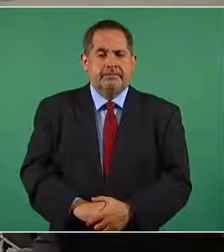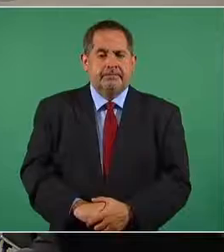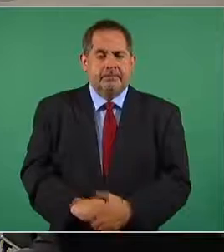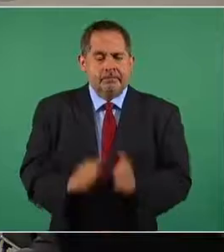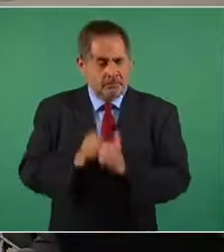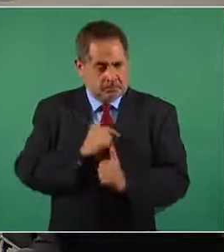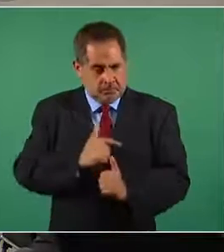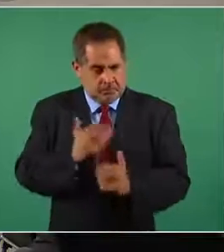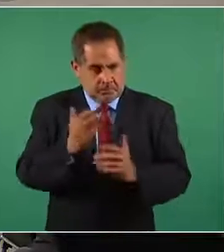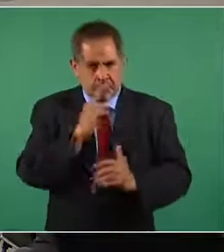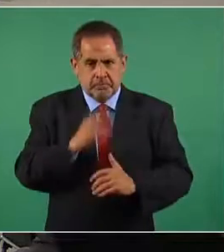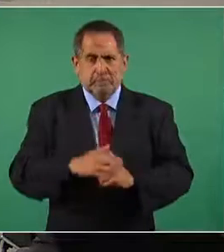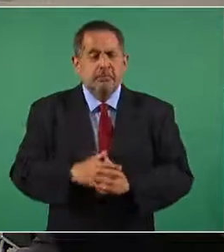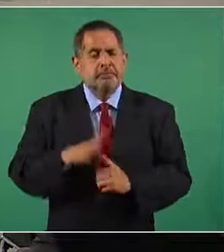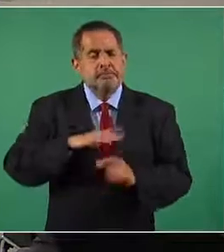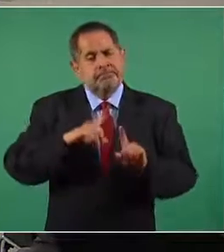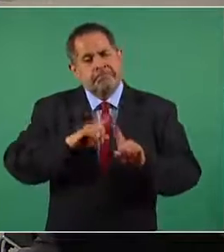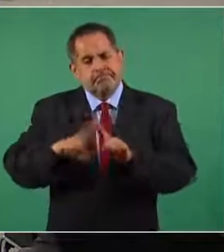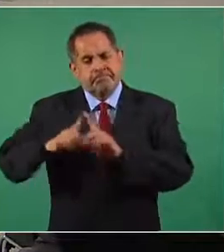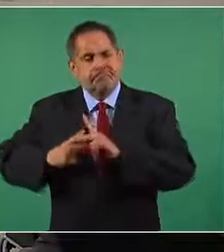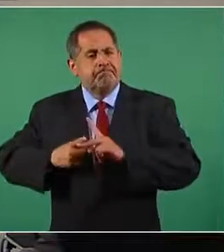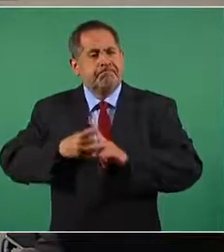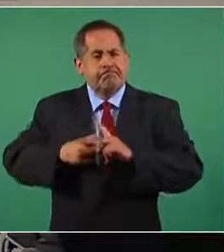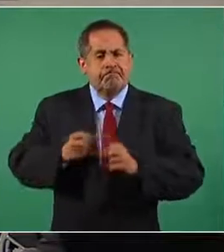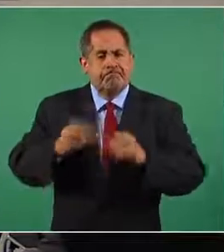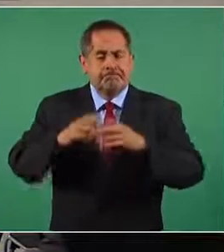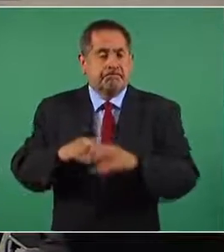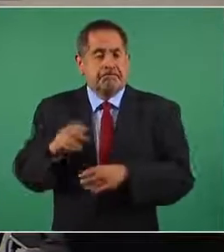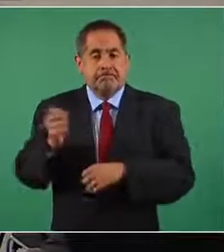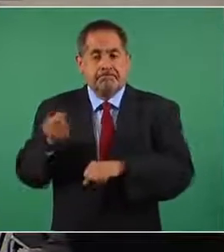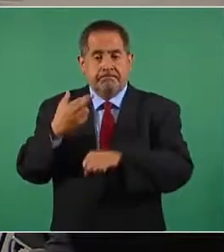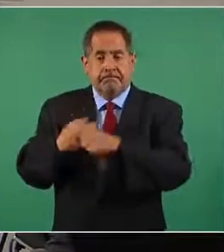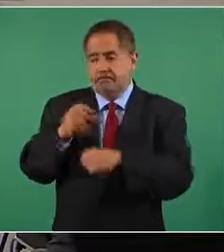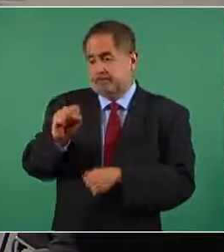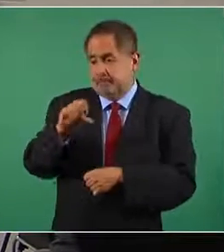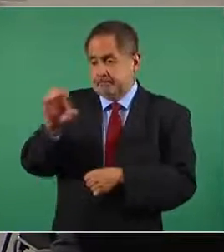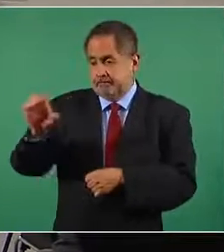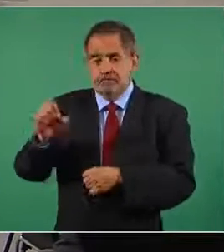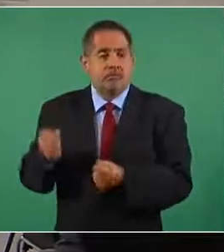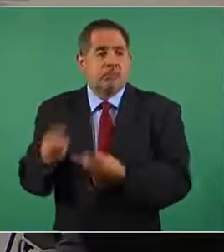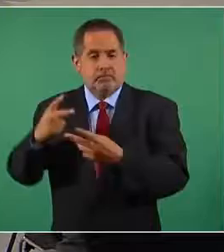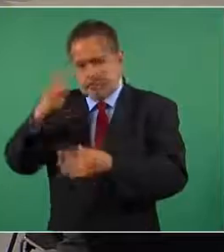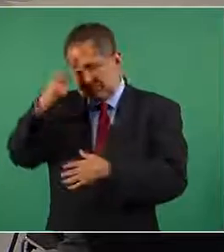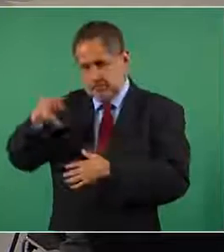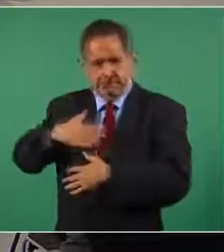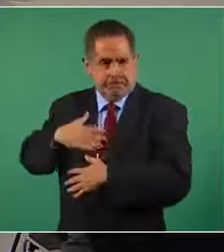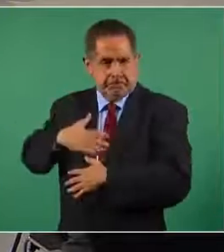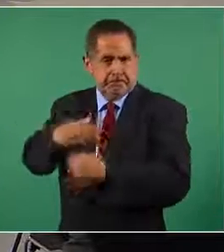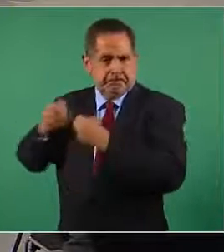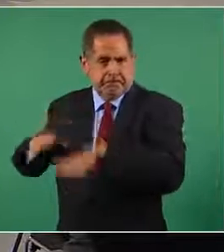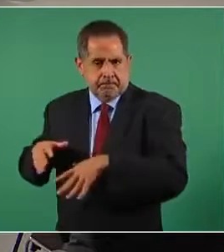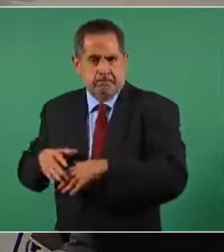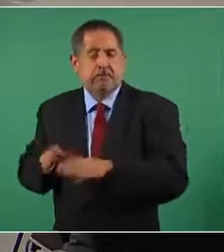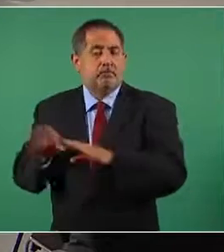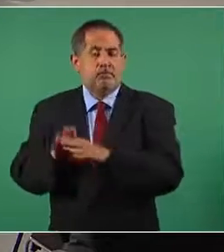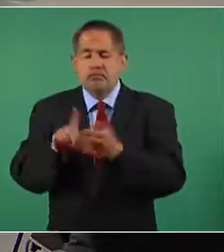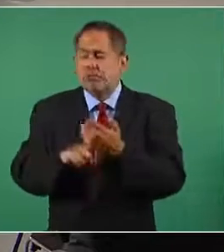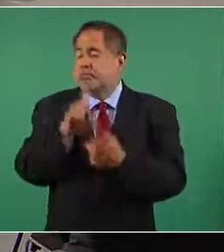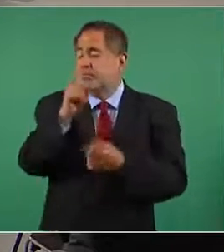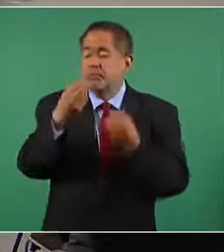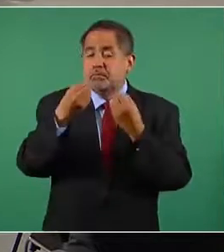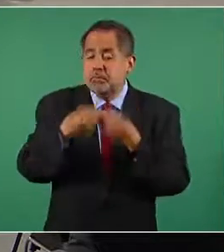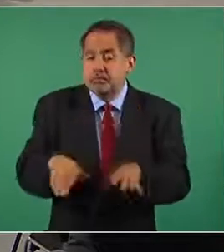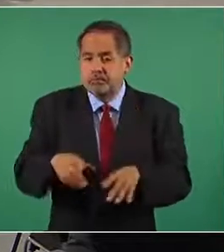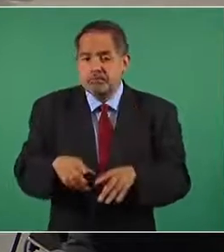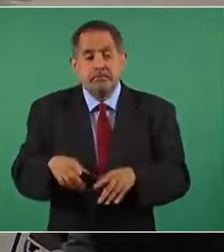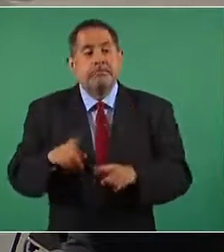Con mucho gusto. Bueno, hay diferentes estimaciones de la Secretaría de Economía por lo que hace a México, pero la afectación principal es